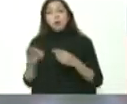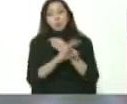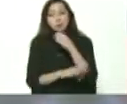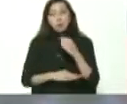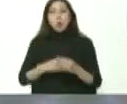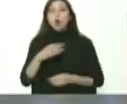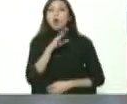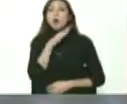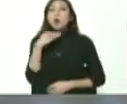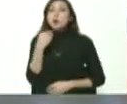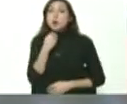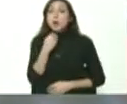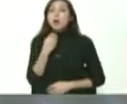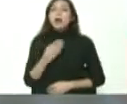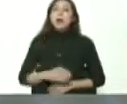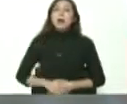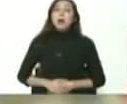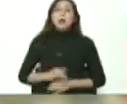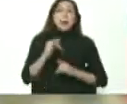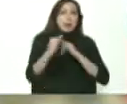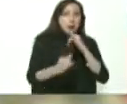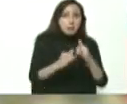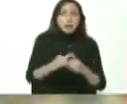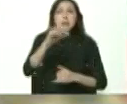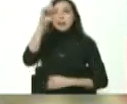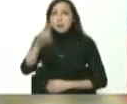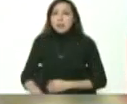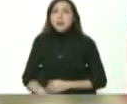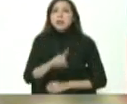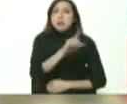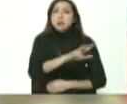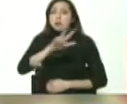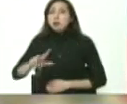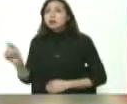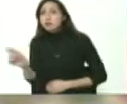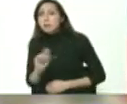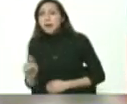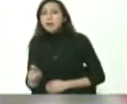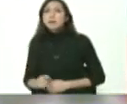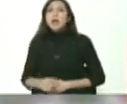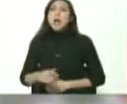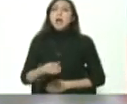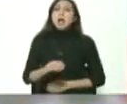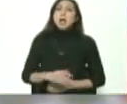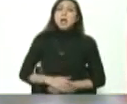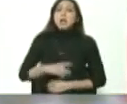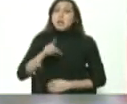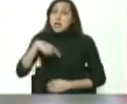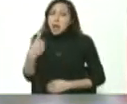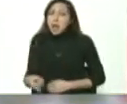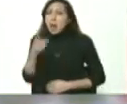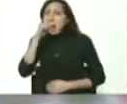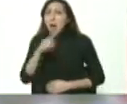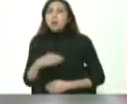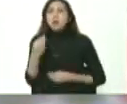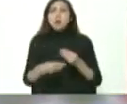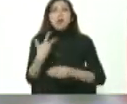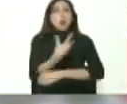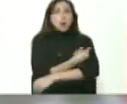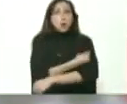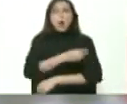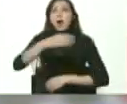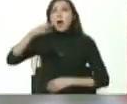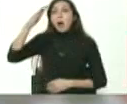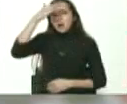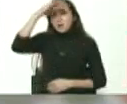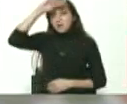que es entre los 12 meses y los 18 meses, que es, bueno, protege contra estas tres enfermedades. Luego, al año, la vacuna contra la fiebre amarilla,